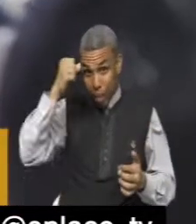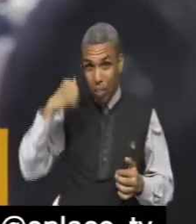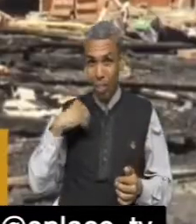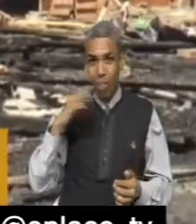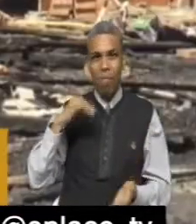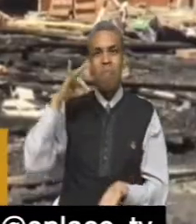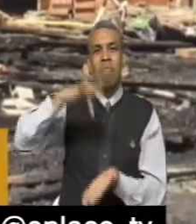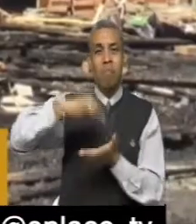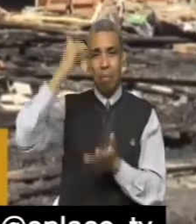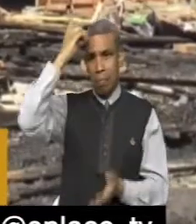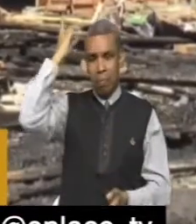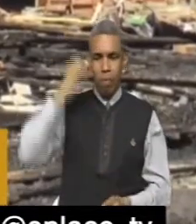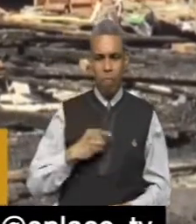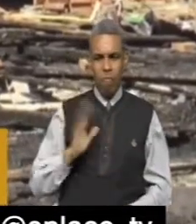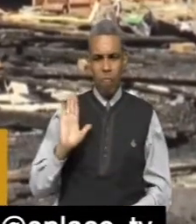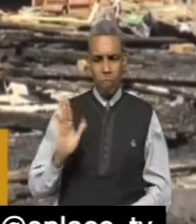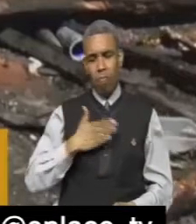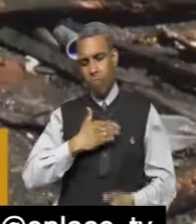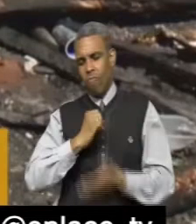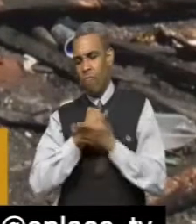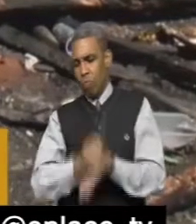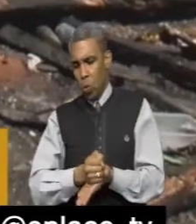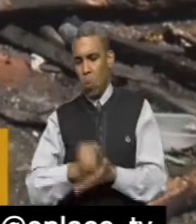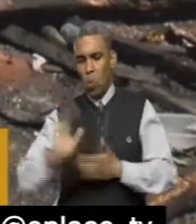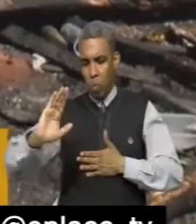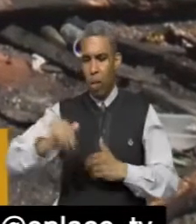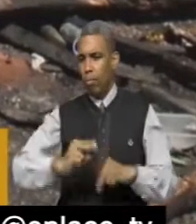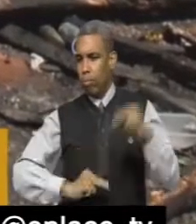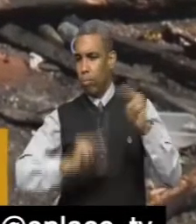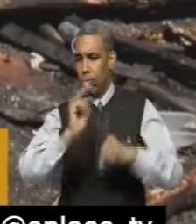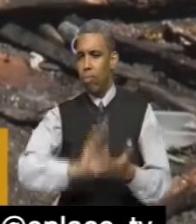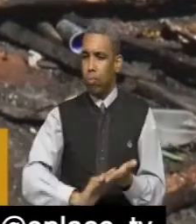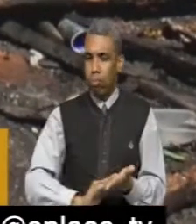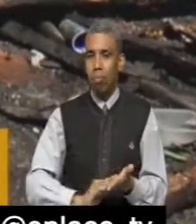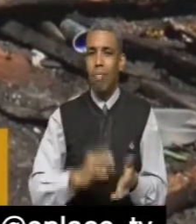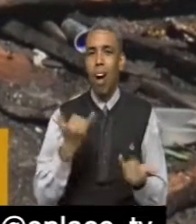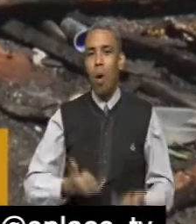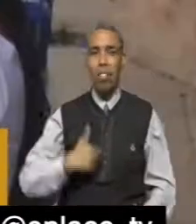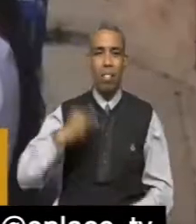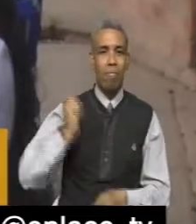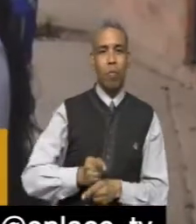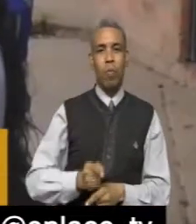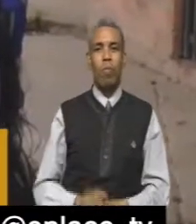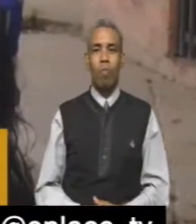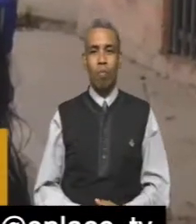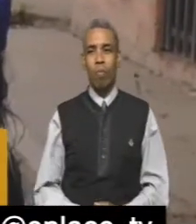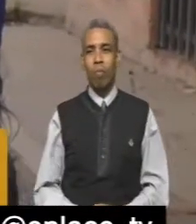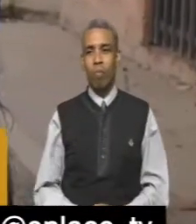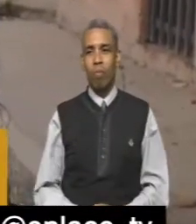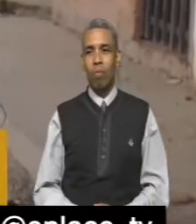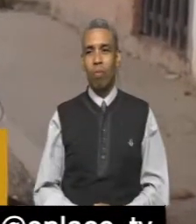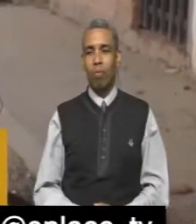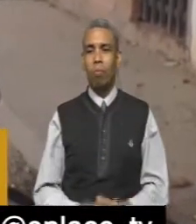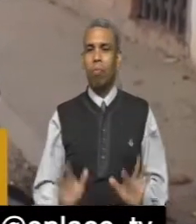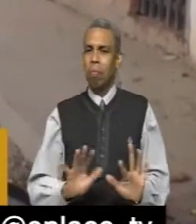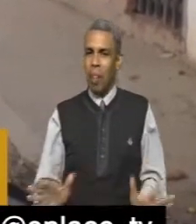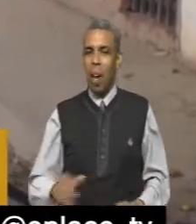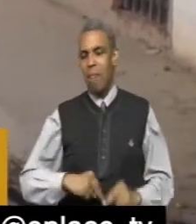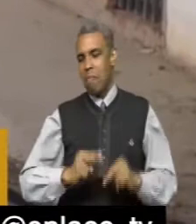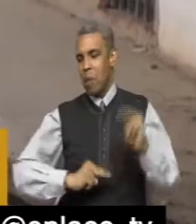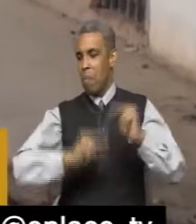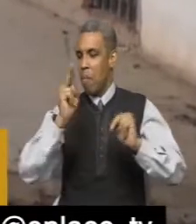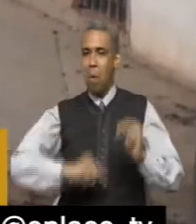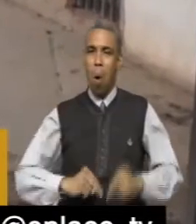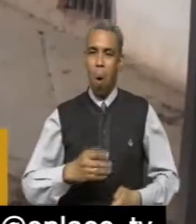a reconstruir las casas de los afectados. El sueño ya se hizo realidad. casitas que hoy en día ya están construidas. Es una hecha